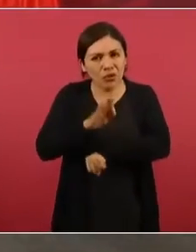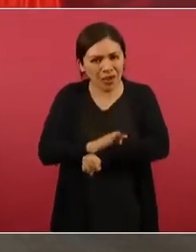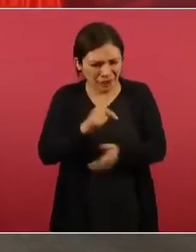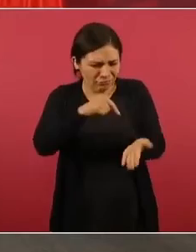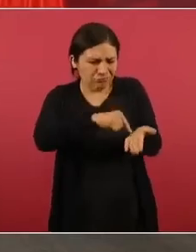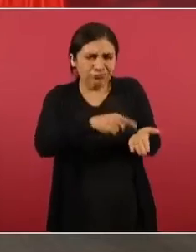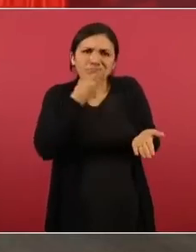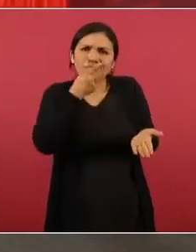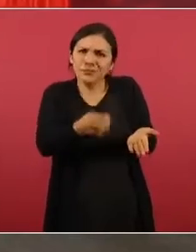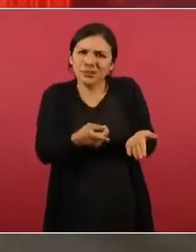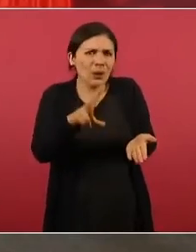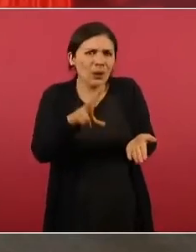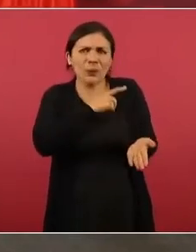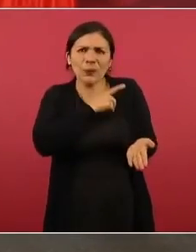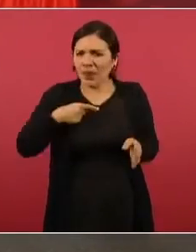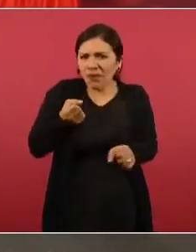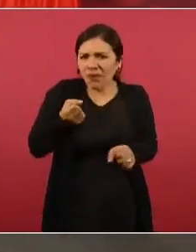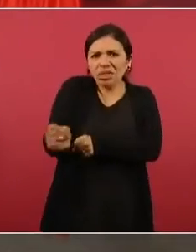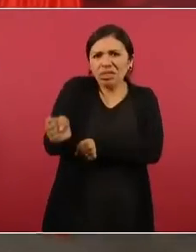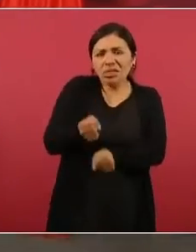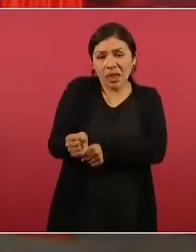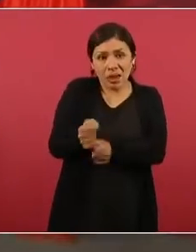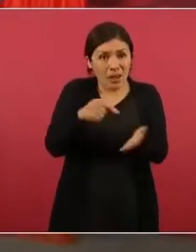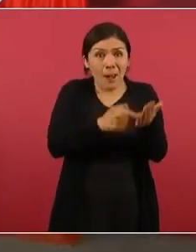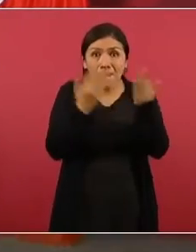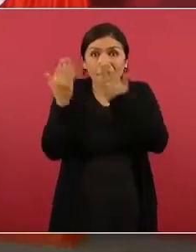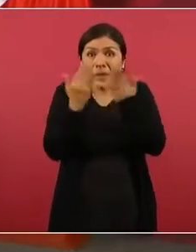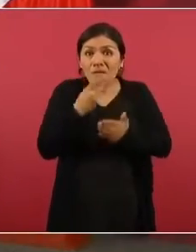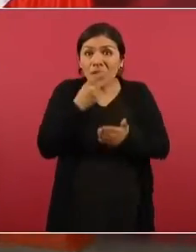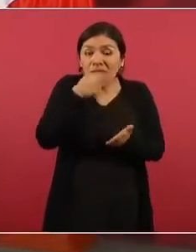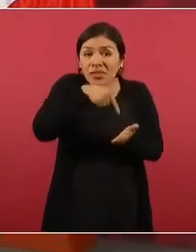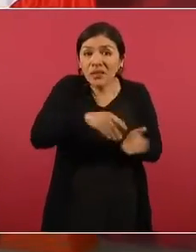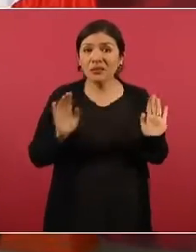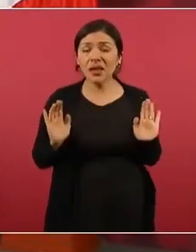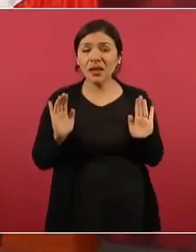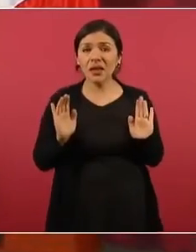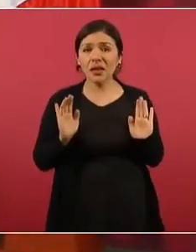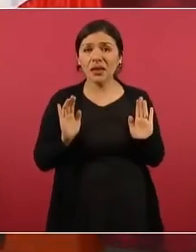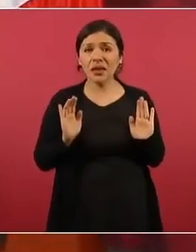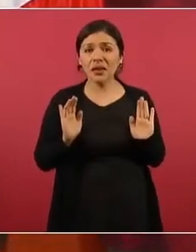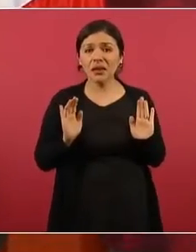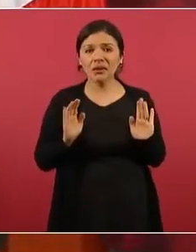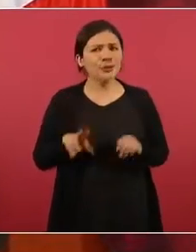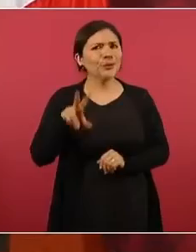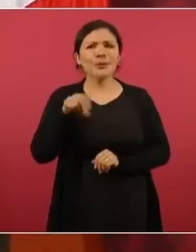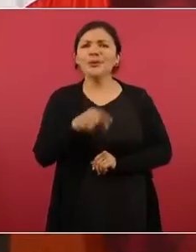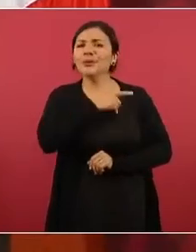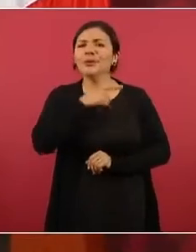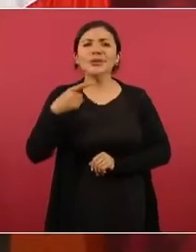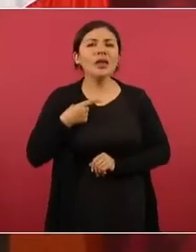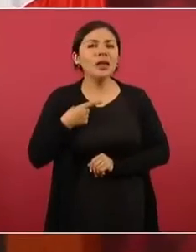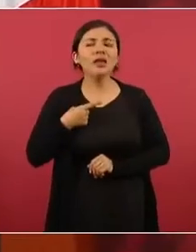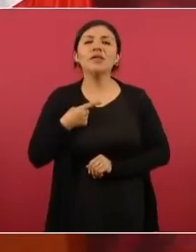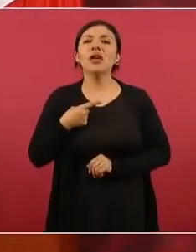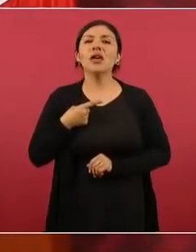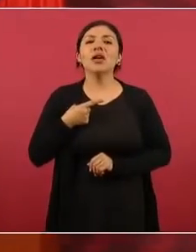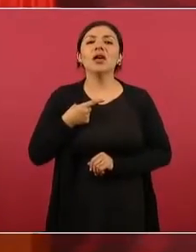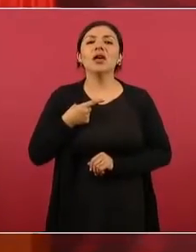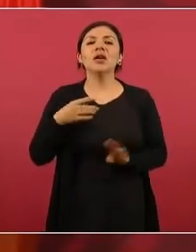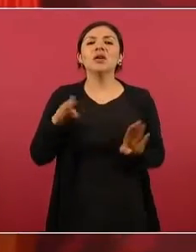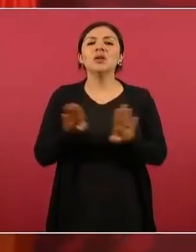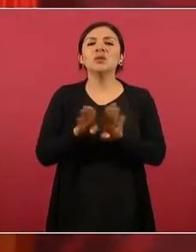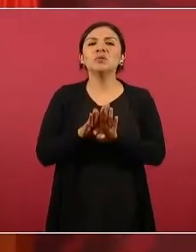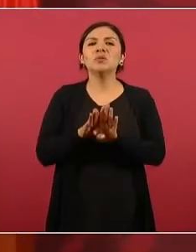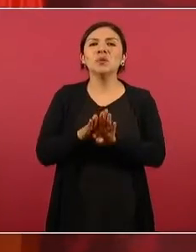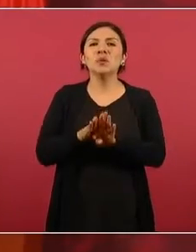que no hay que maltratarlo? Como está en la Biblia también, que no hay que retrasarle